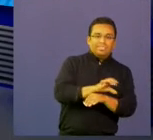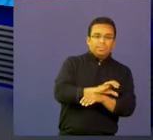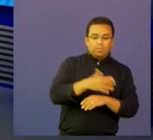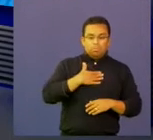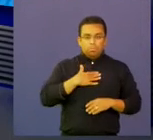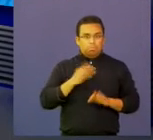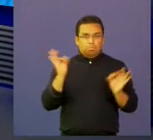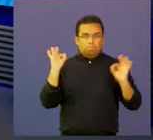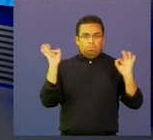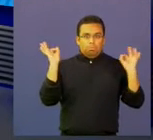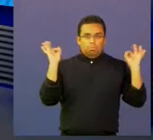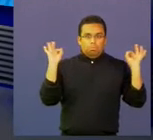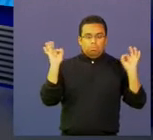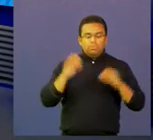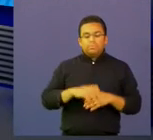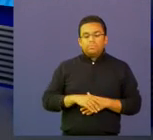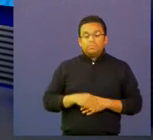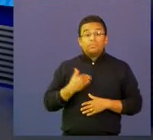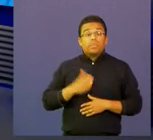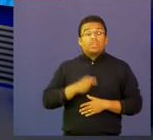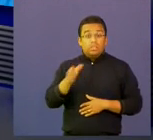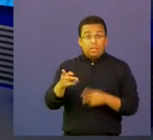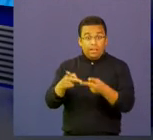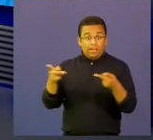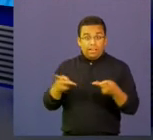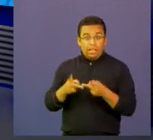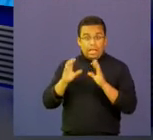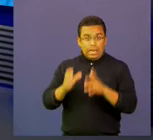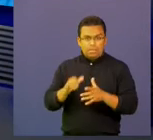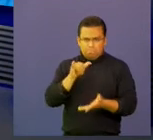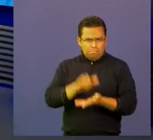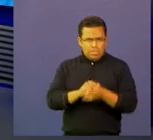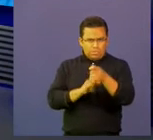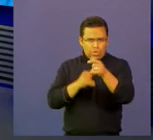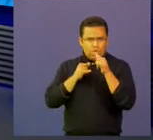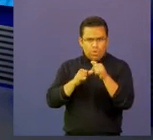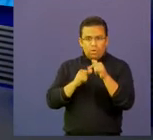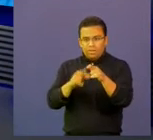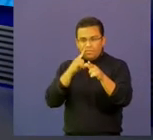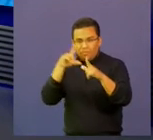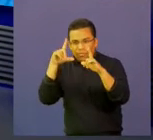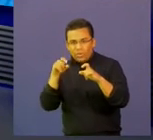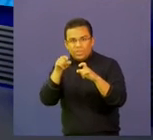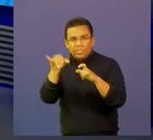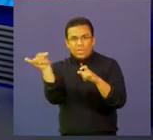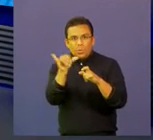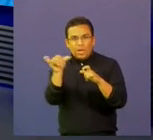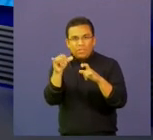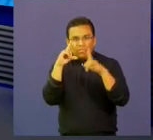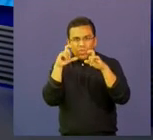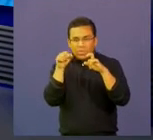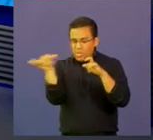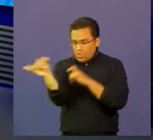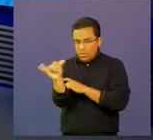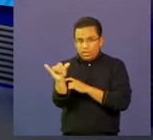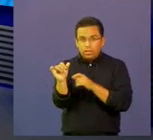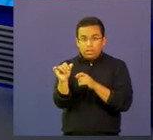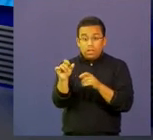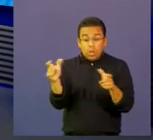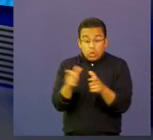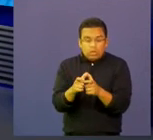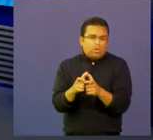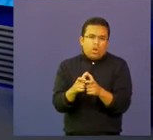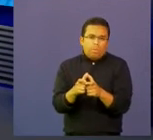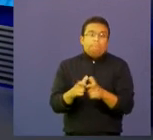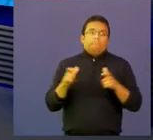Entonces, yo llego a la clase, el profesor, muy parecido al que ustedes de pronto están viendo en esa imagen, había un poco más de estudiantes, unos